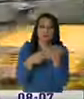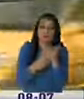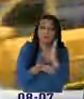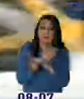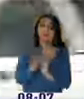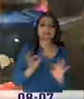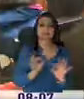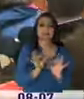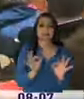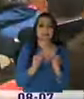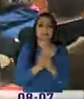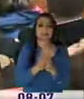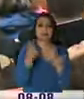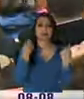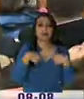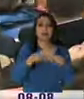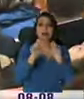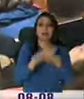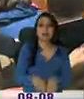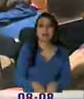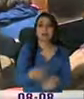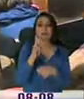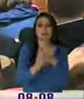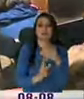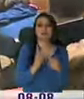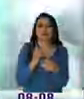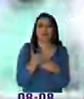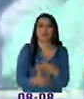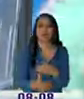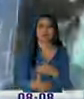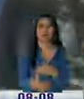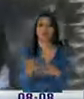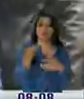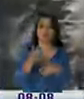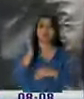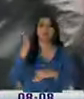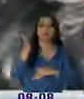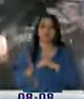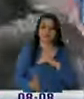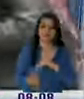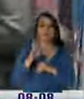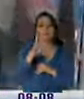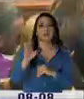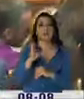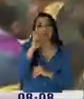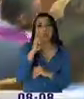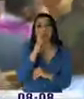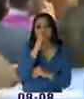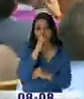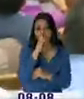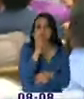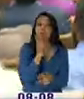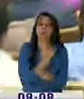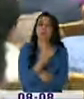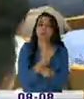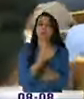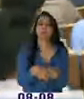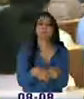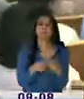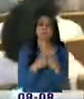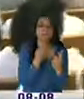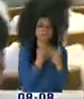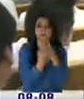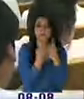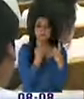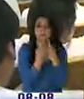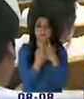tarifas. Este convenio tenía vigencia de 2 años, plazo que se cumplió este 30 de junio. Por ello, se iniciaron los diálogos para